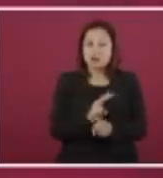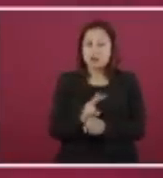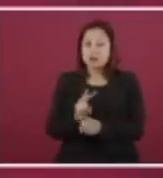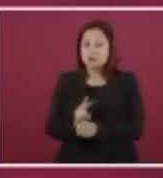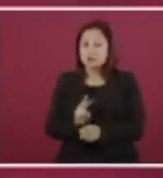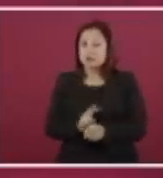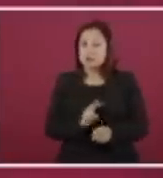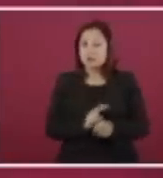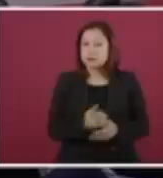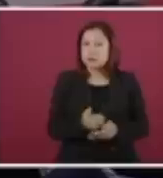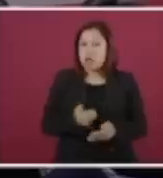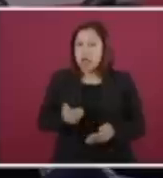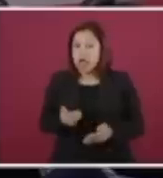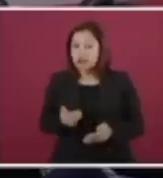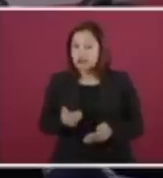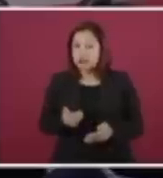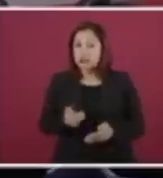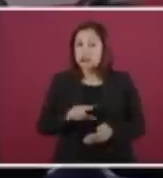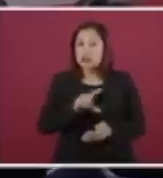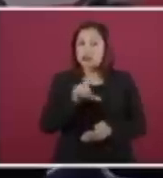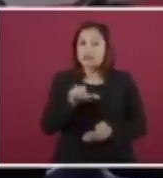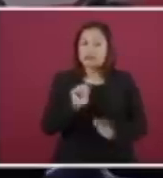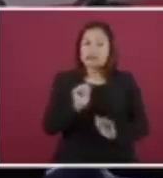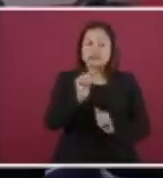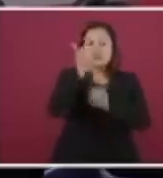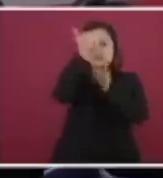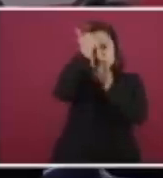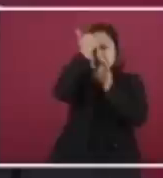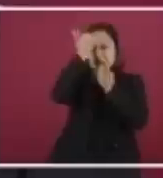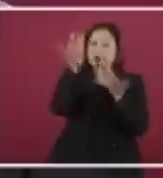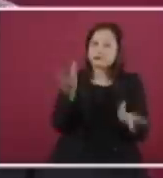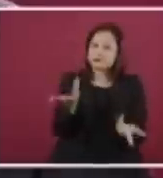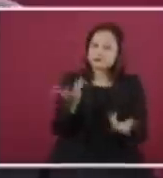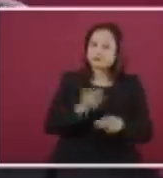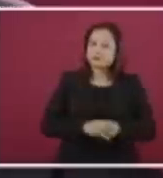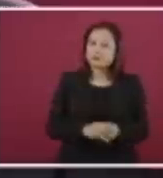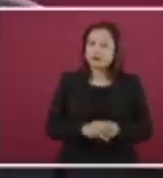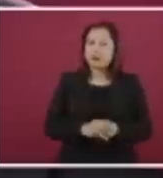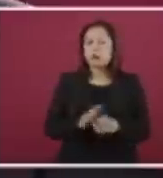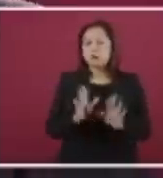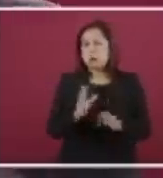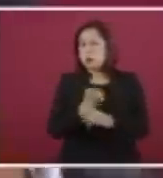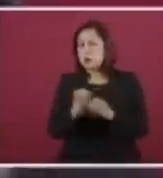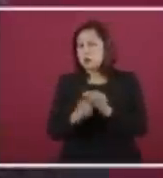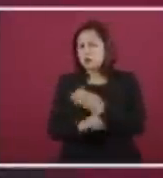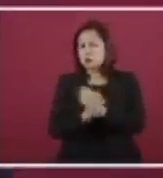sea, no dejar los asuntos sueltos.